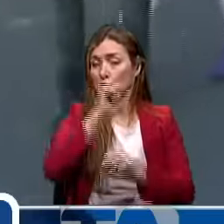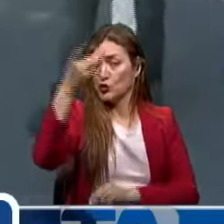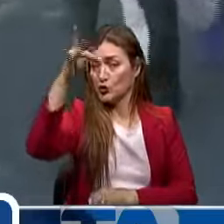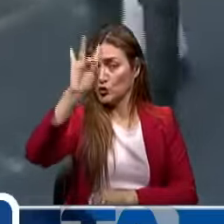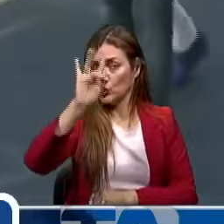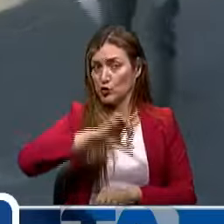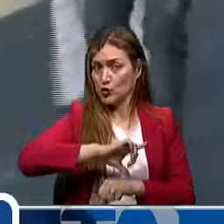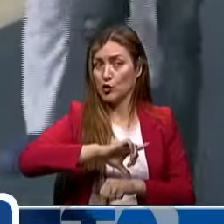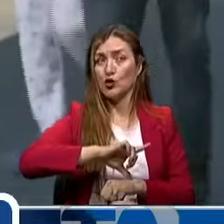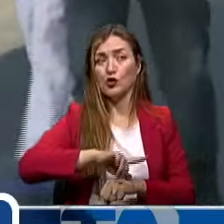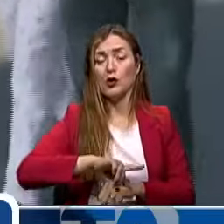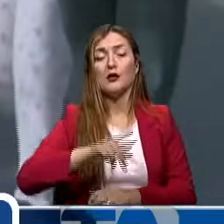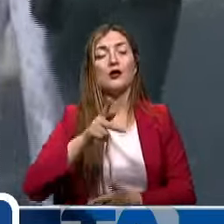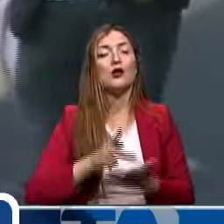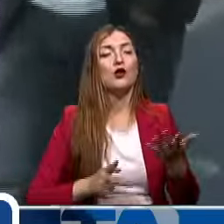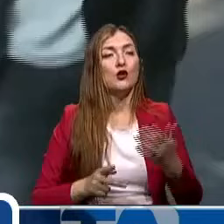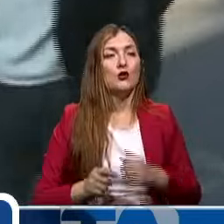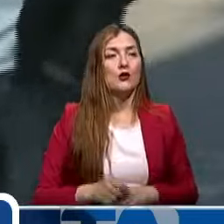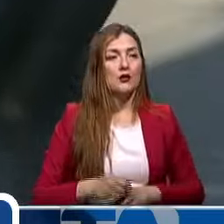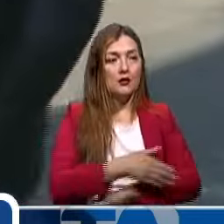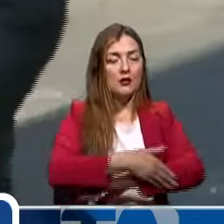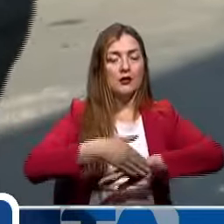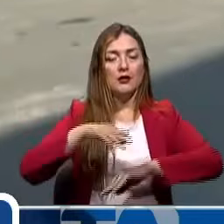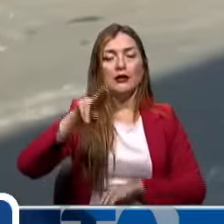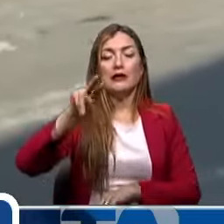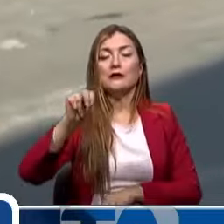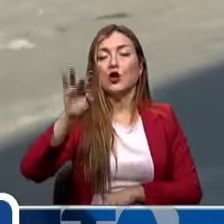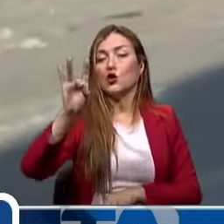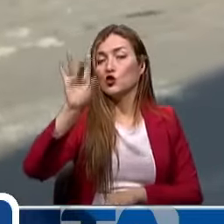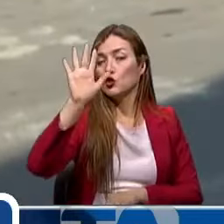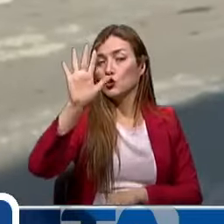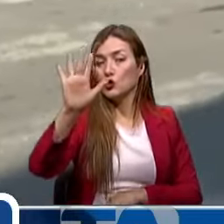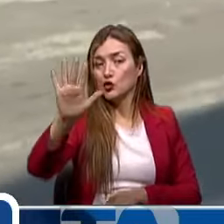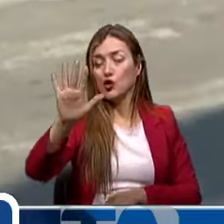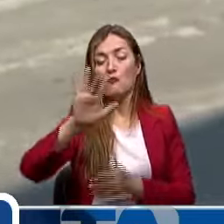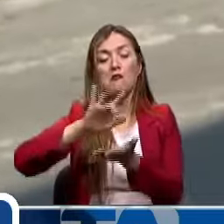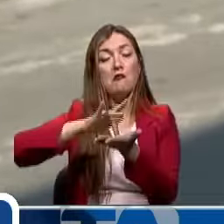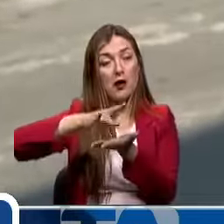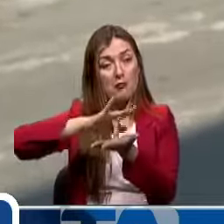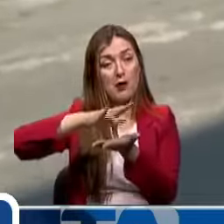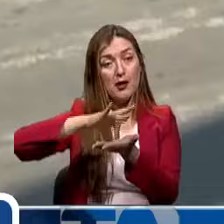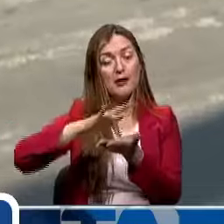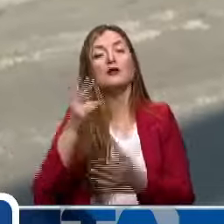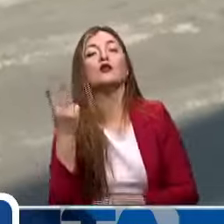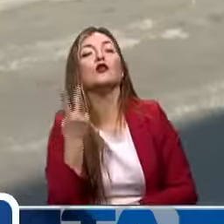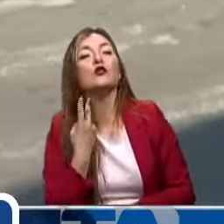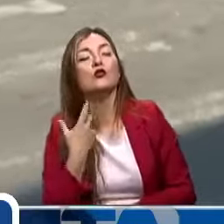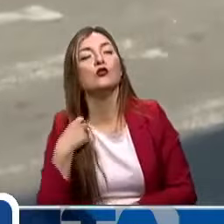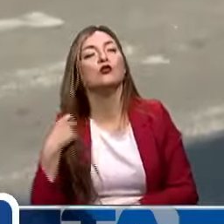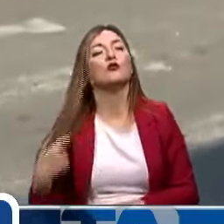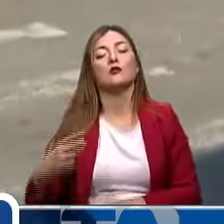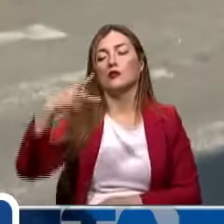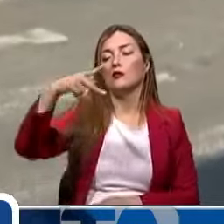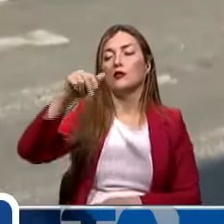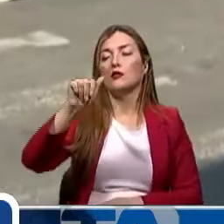minutos. El hecho ocurrió en esta avenida, la N85, en una de las farmacias. La víctima fue identificada como Katy